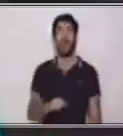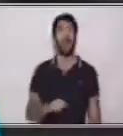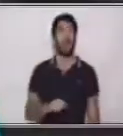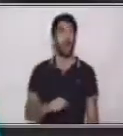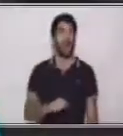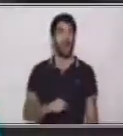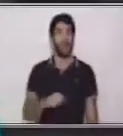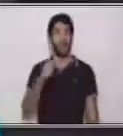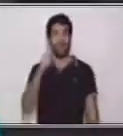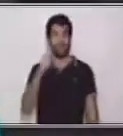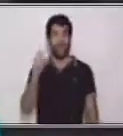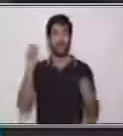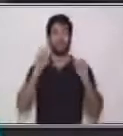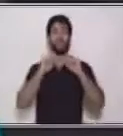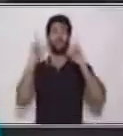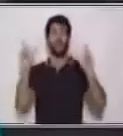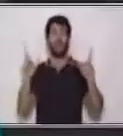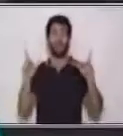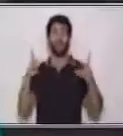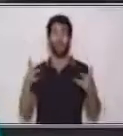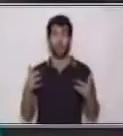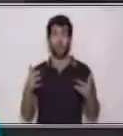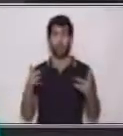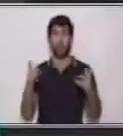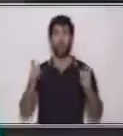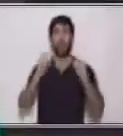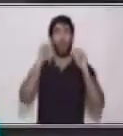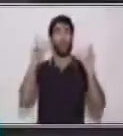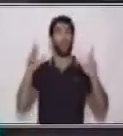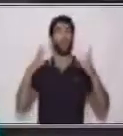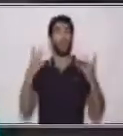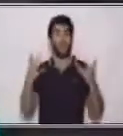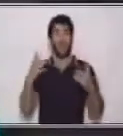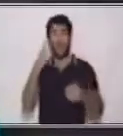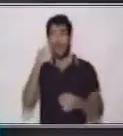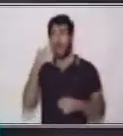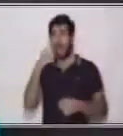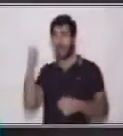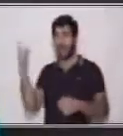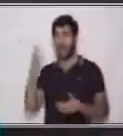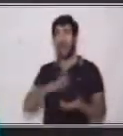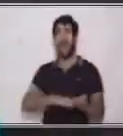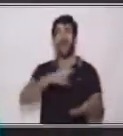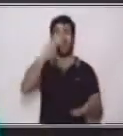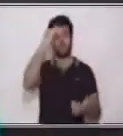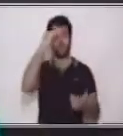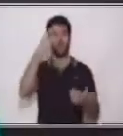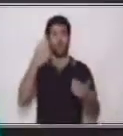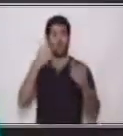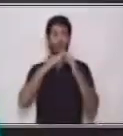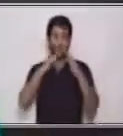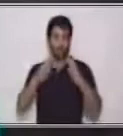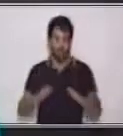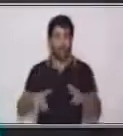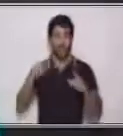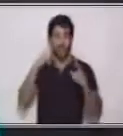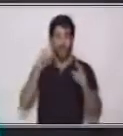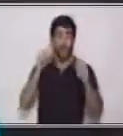Oh, dice que estás asombrado por estar viendo el programa Aprendo en Casa. A ver, un gesto de asombro.